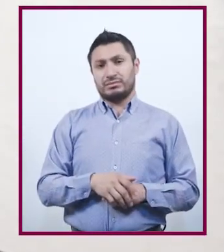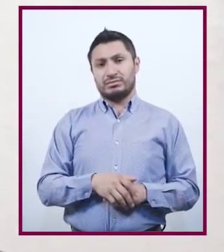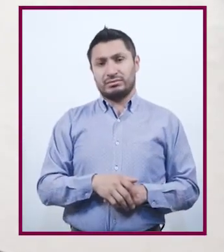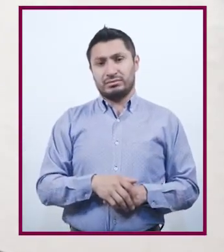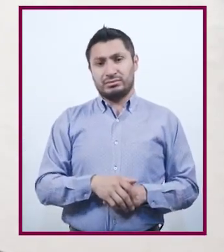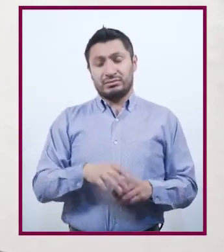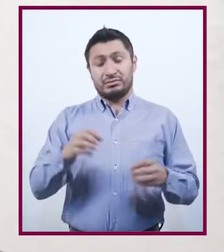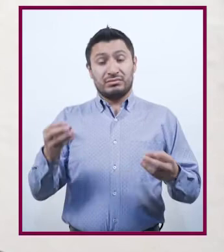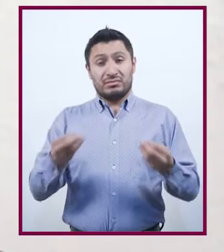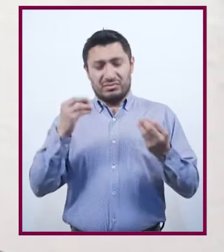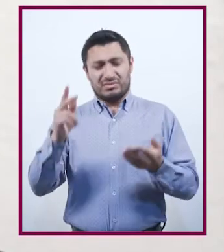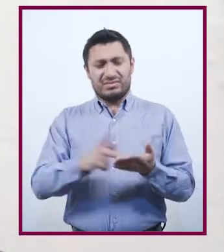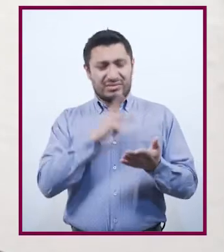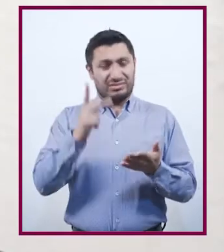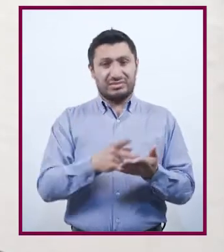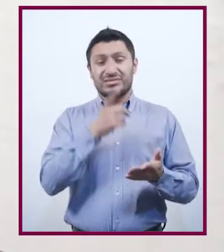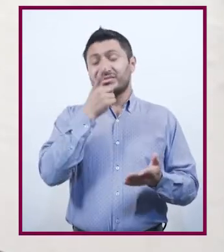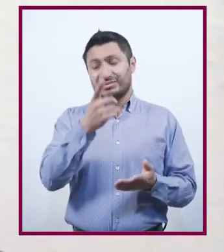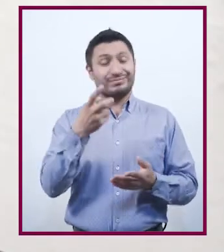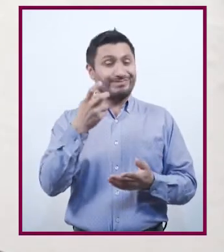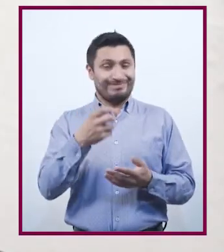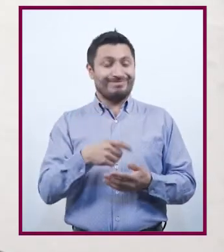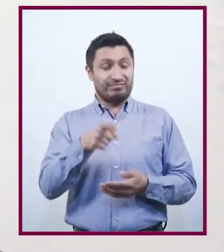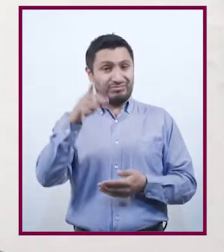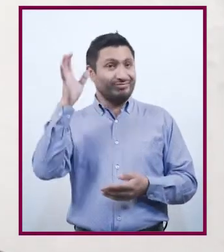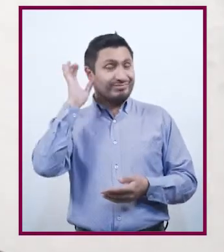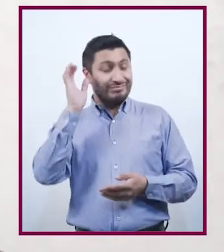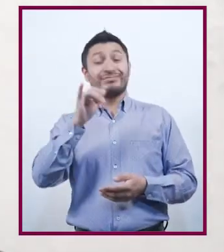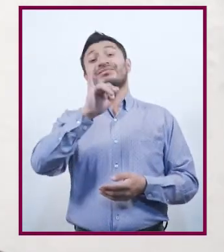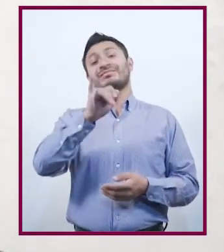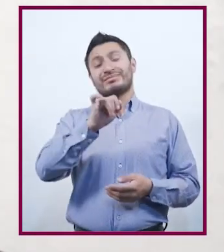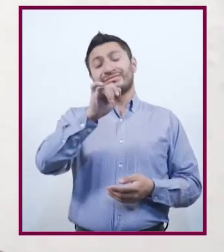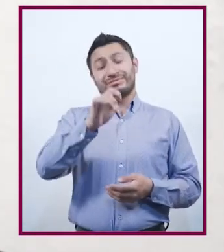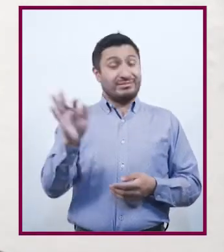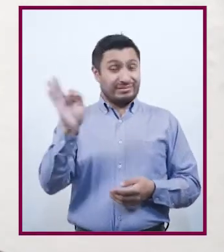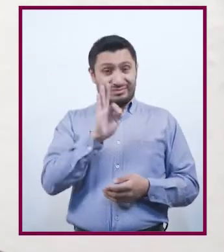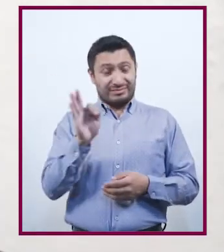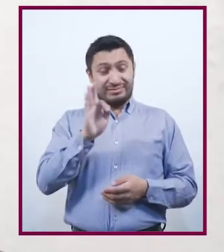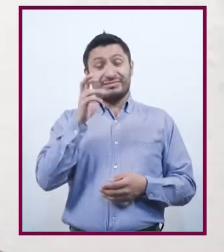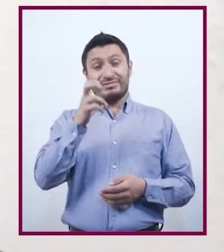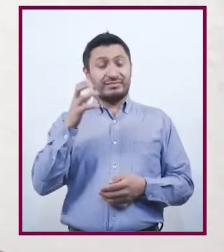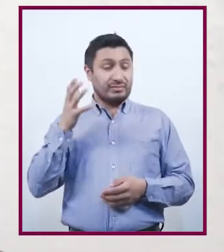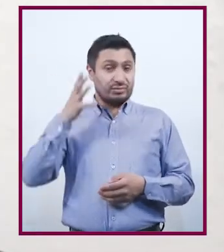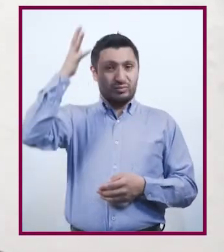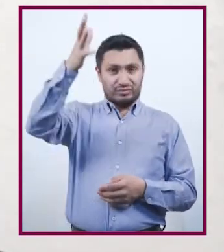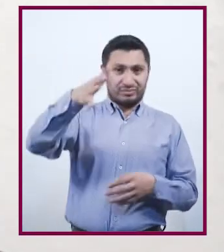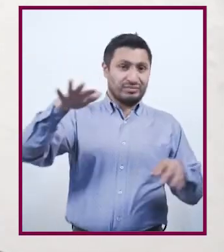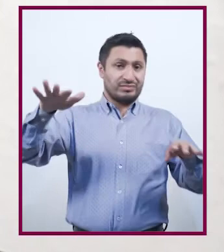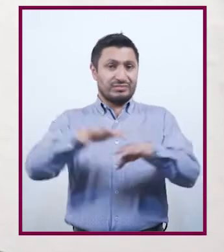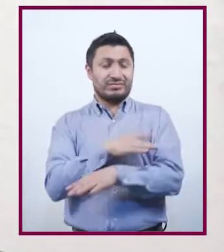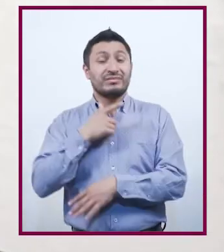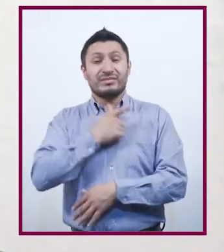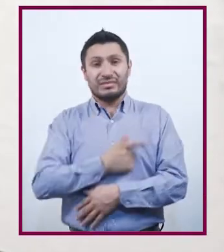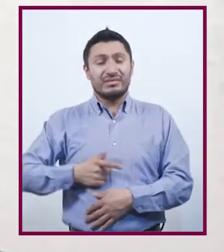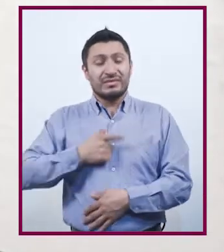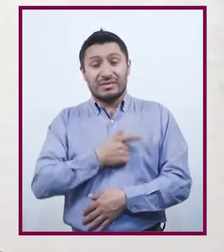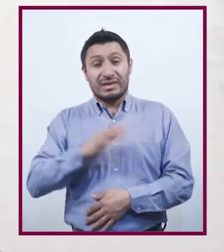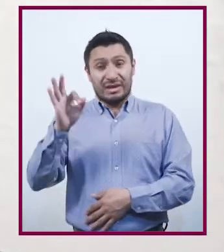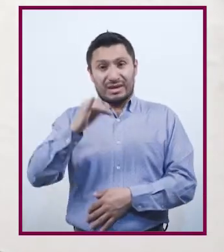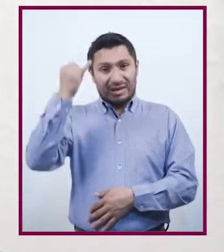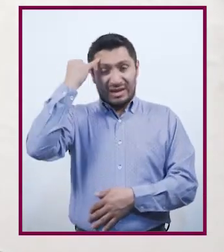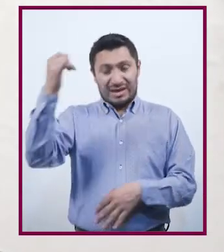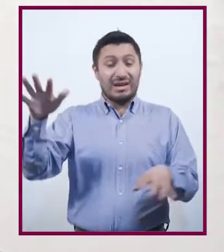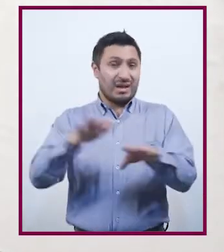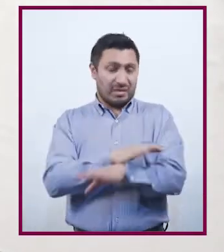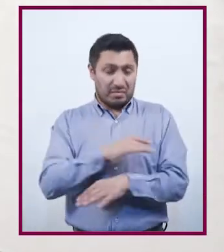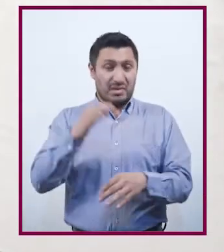Tus ideas no tienen fundamentos. ¿Cuántas veces hemos escuchado frases como estas? Y sí, probablemente en